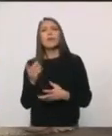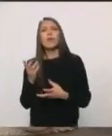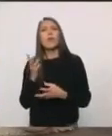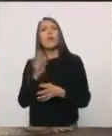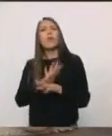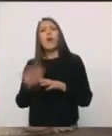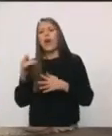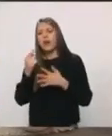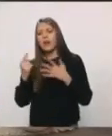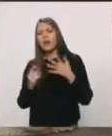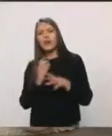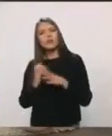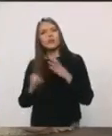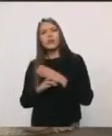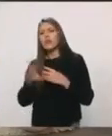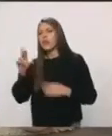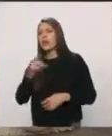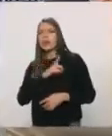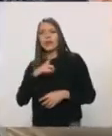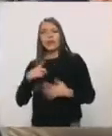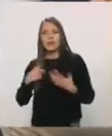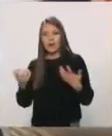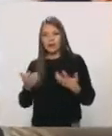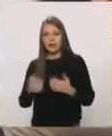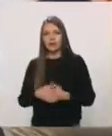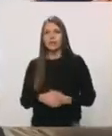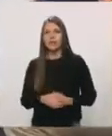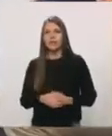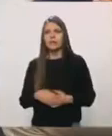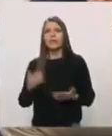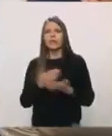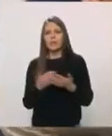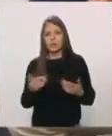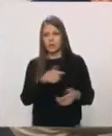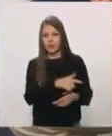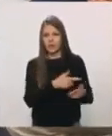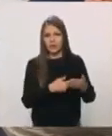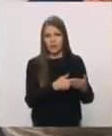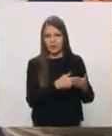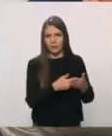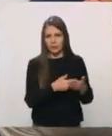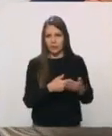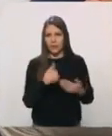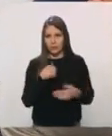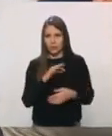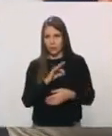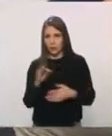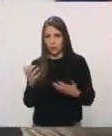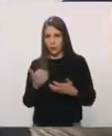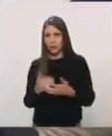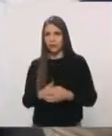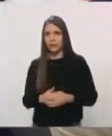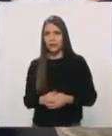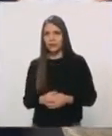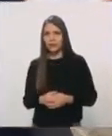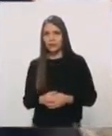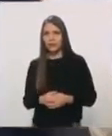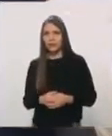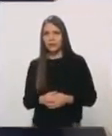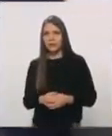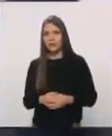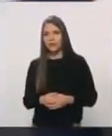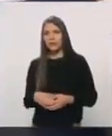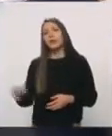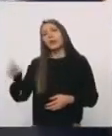tenemos que hacer? Si les parece, pasamos ahora a la práctica con un lactante. ¿Me dejarías intentarlo? Claro, para adelante. Bueno, digo, Yo te voy ustedes explicando.